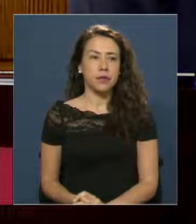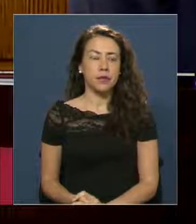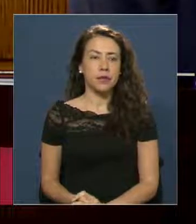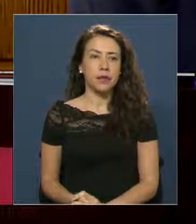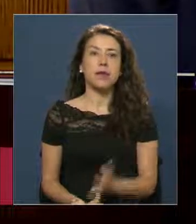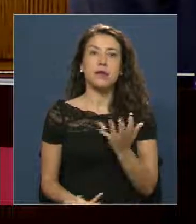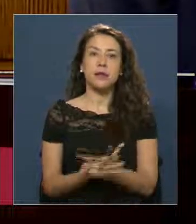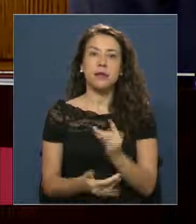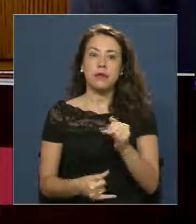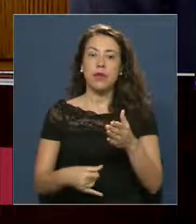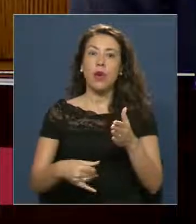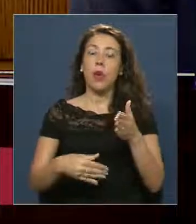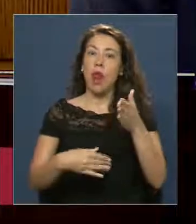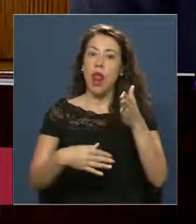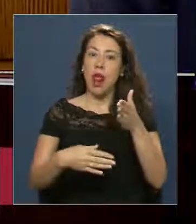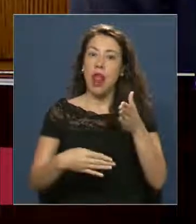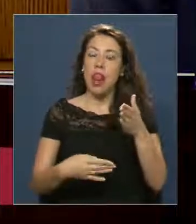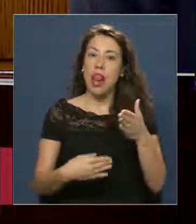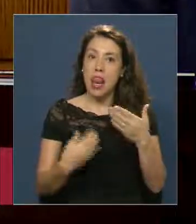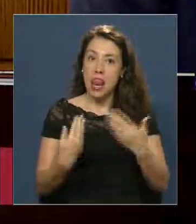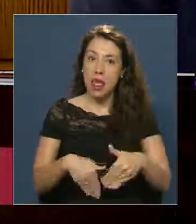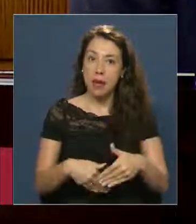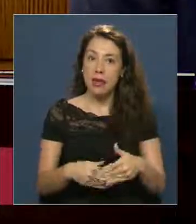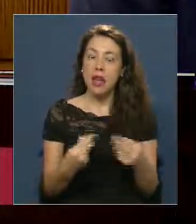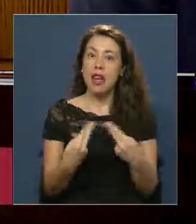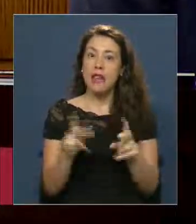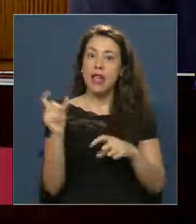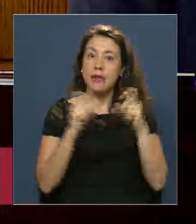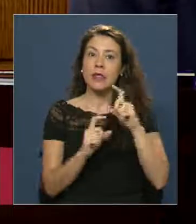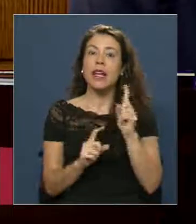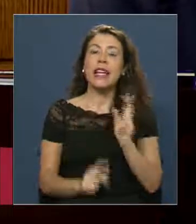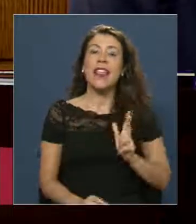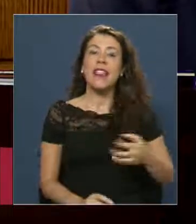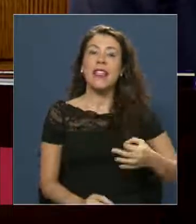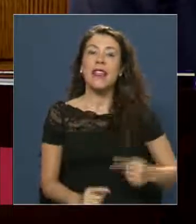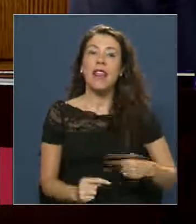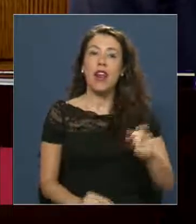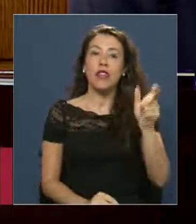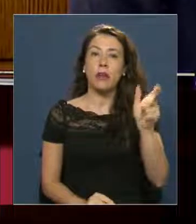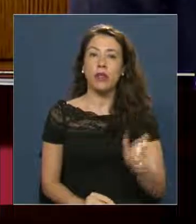Existe un límite, por supuesto, en la libertad de expresión, que es la dignidad del tercero.